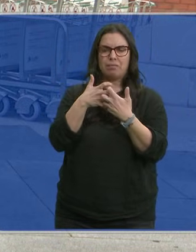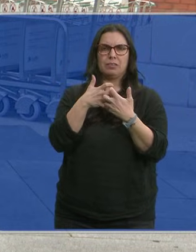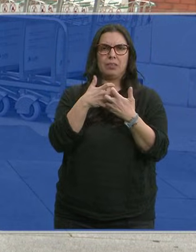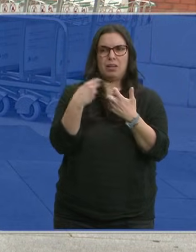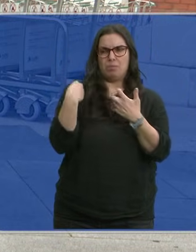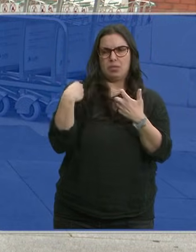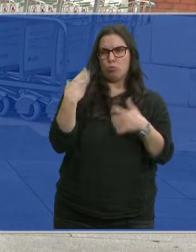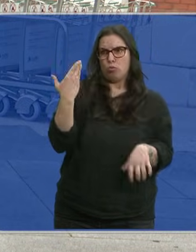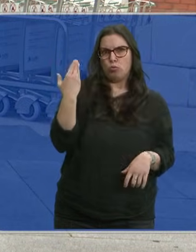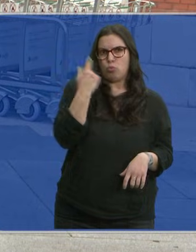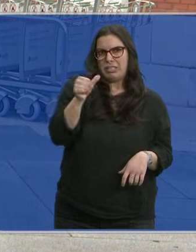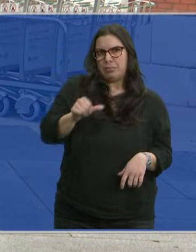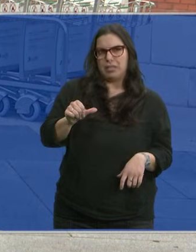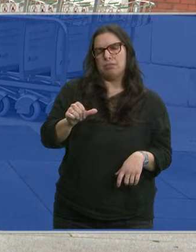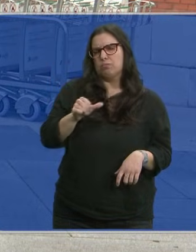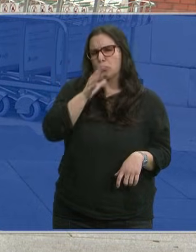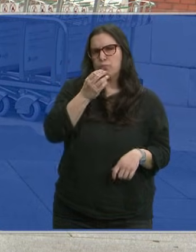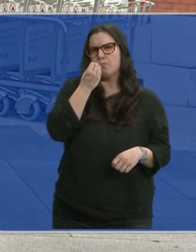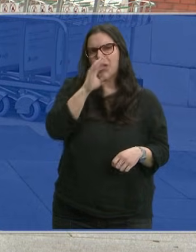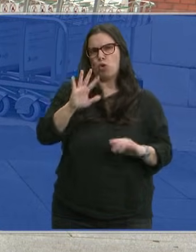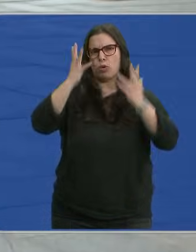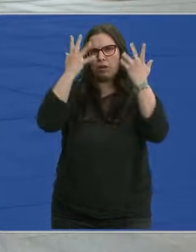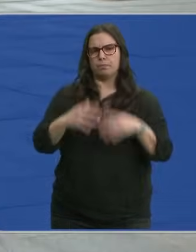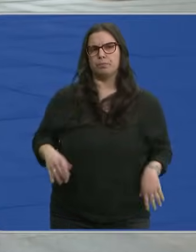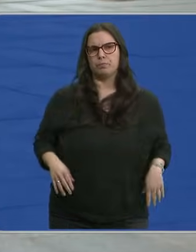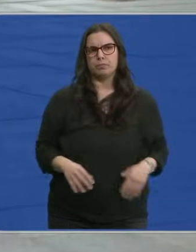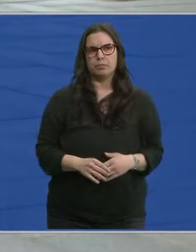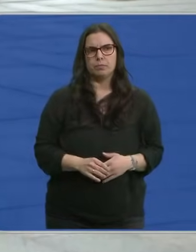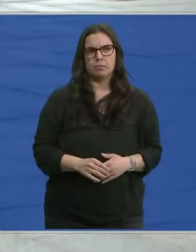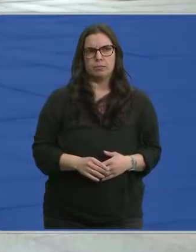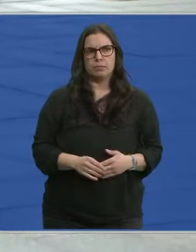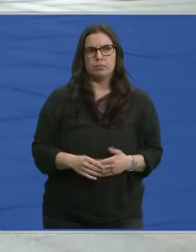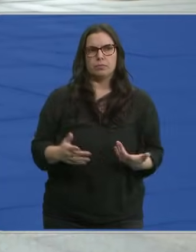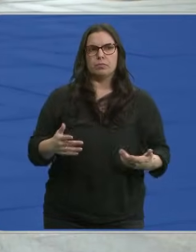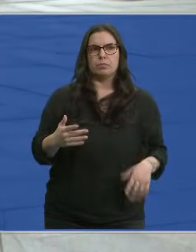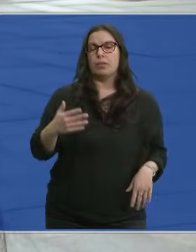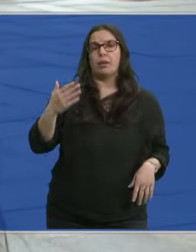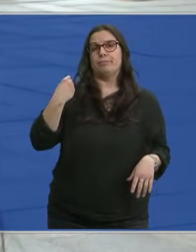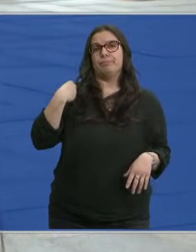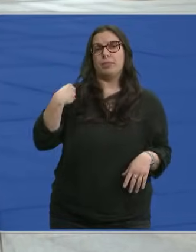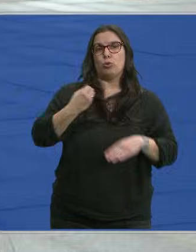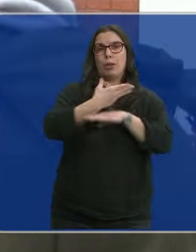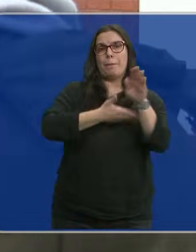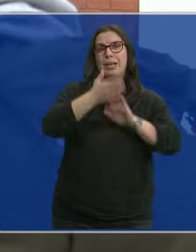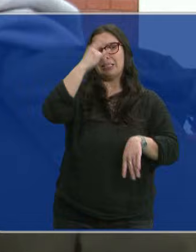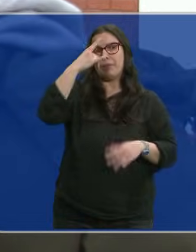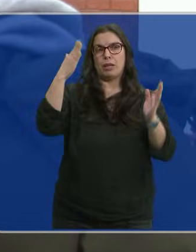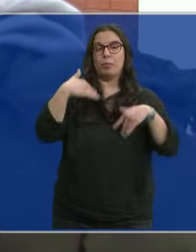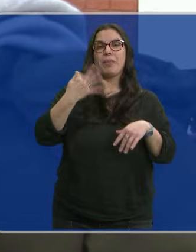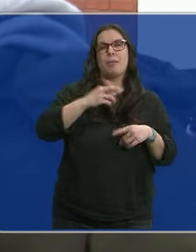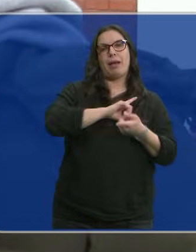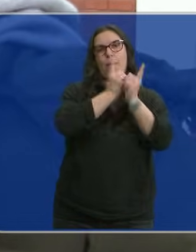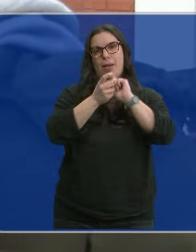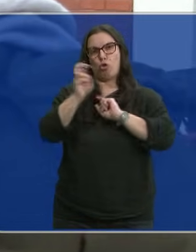ferroviario ocurrido hace tan solo unas semanas. Opté por Alsa porque no había tren para Salamanca. Me tienen que